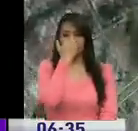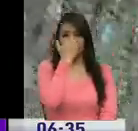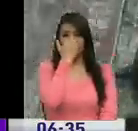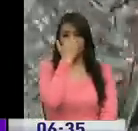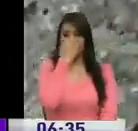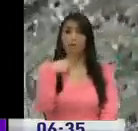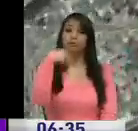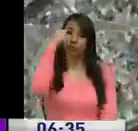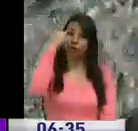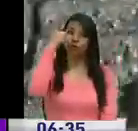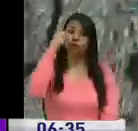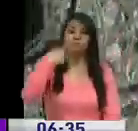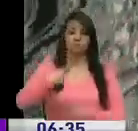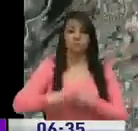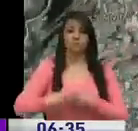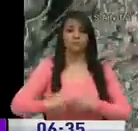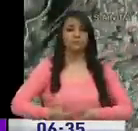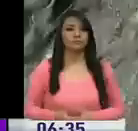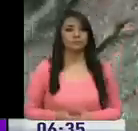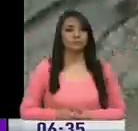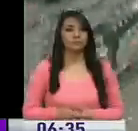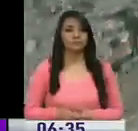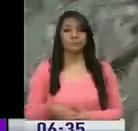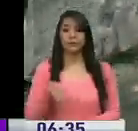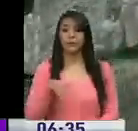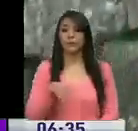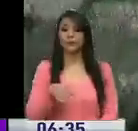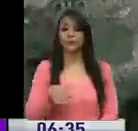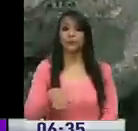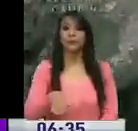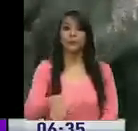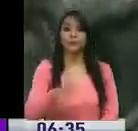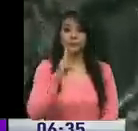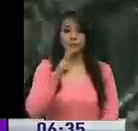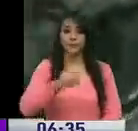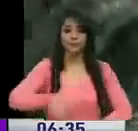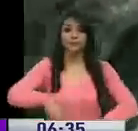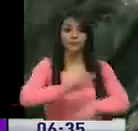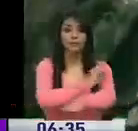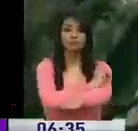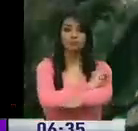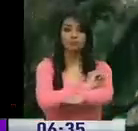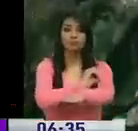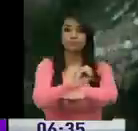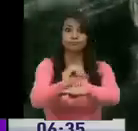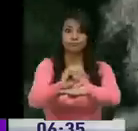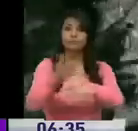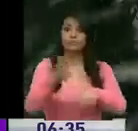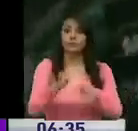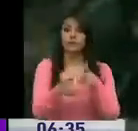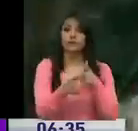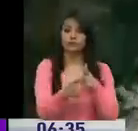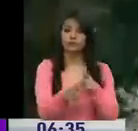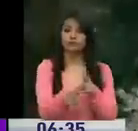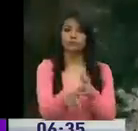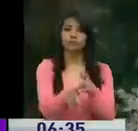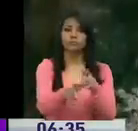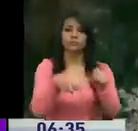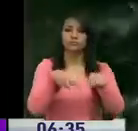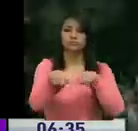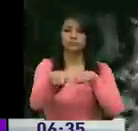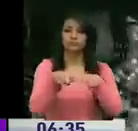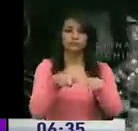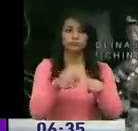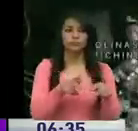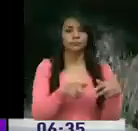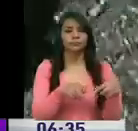norte norte de la ciudad de Quito si bajamos un poco podemos divisar que el occidental también presenta ya carga fuerte de tráfico y si